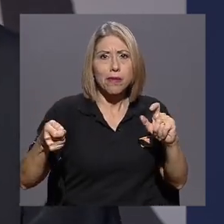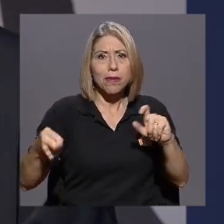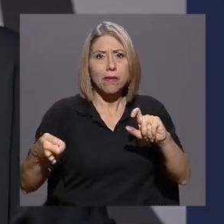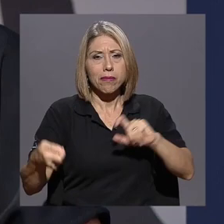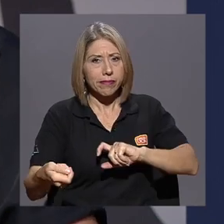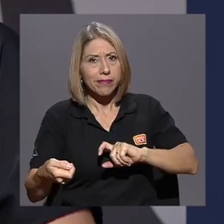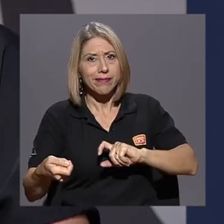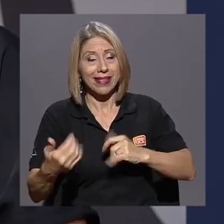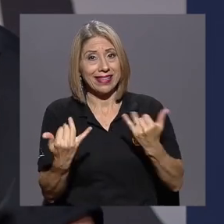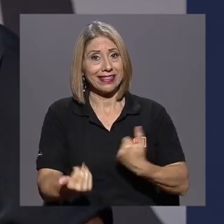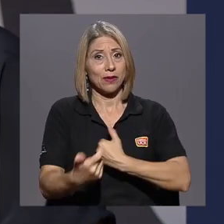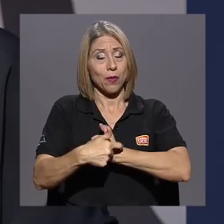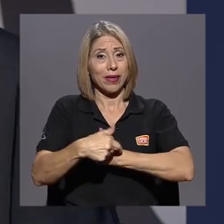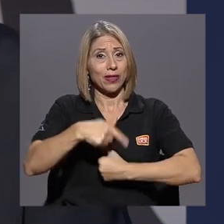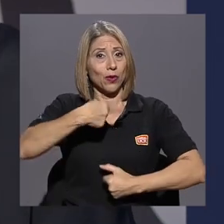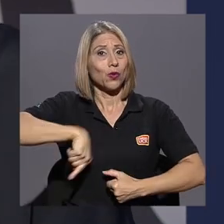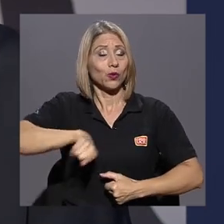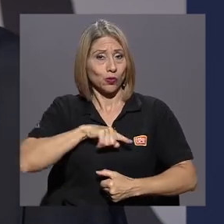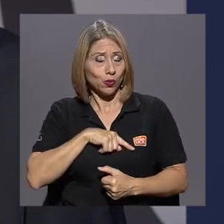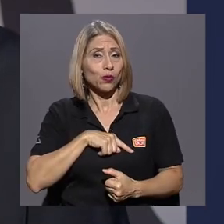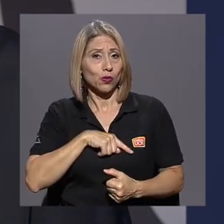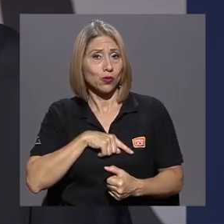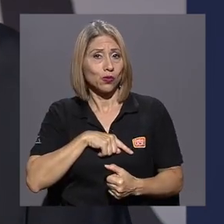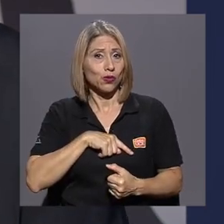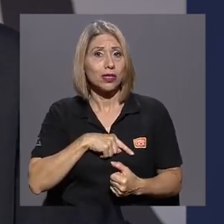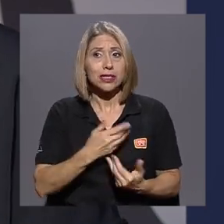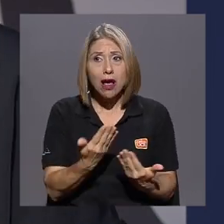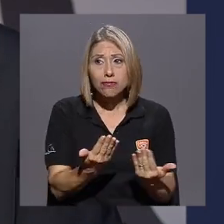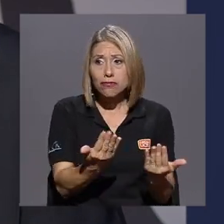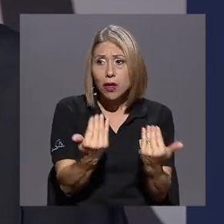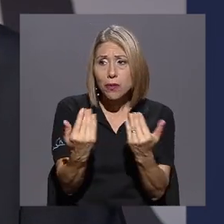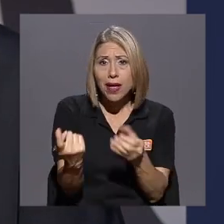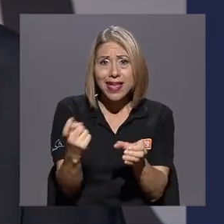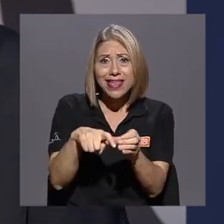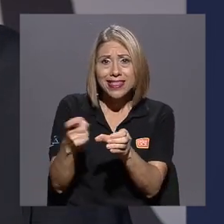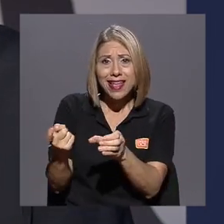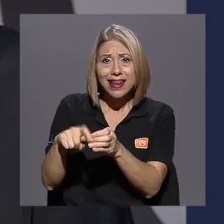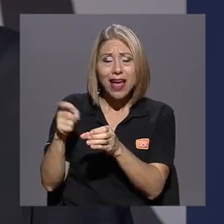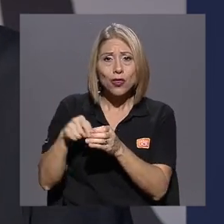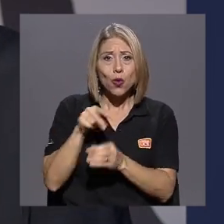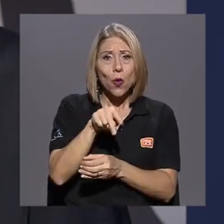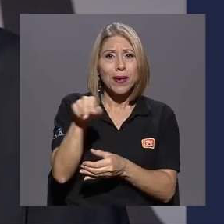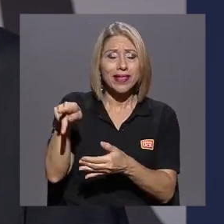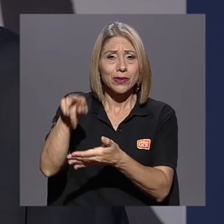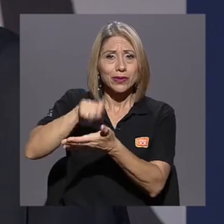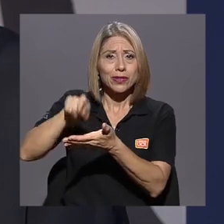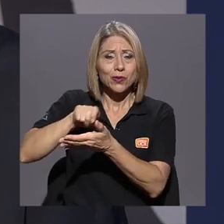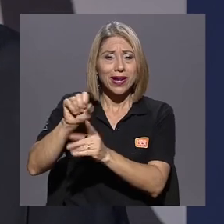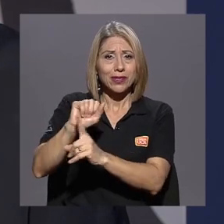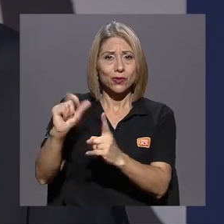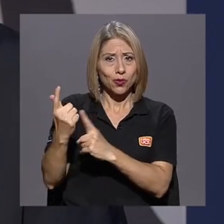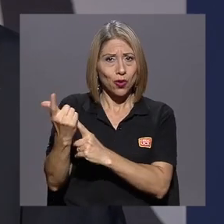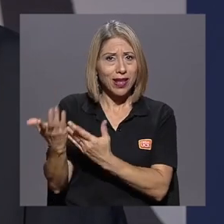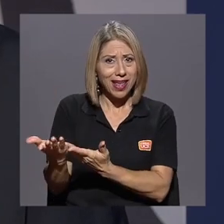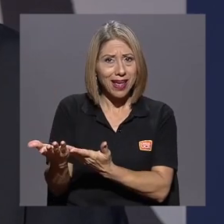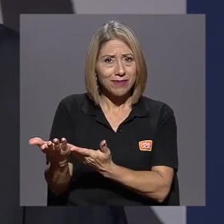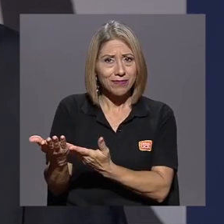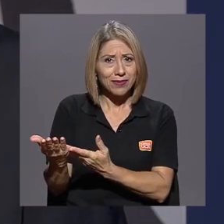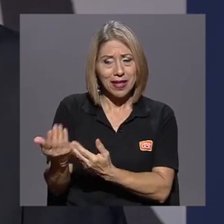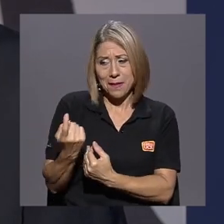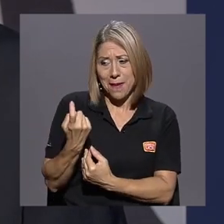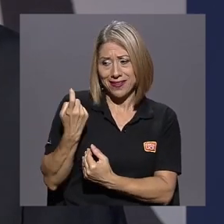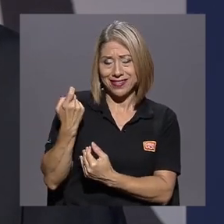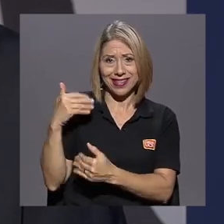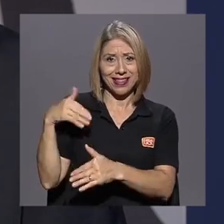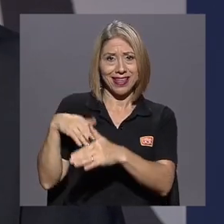Y en este momento estamos integrando incluso compañeros y compañeras de la Escuela de Sociología, que de más